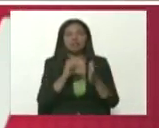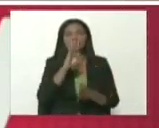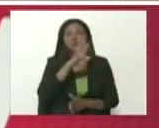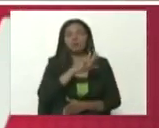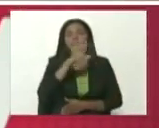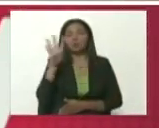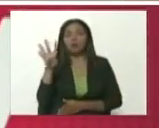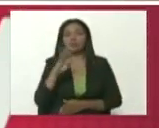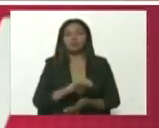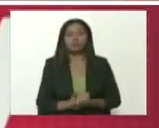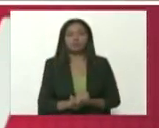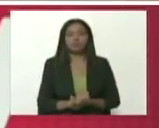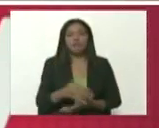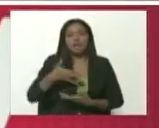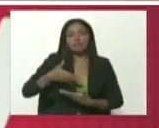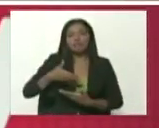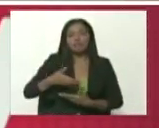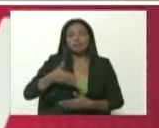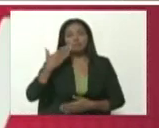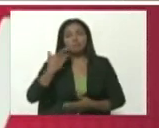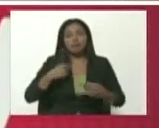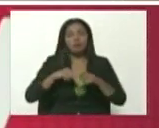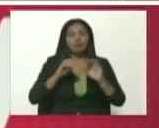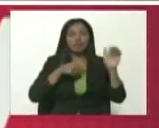17.054. Lactancia materna,